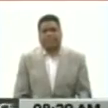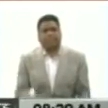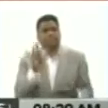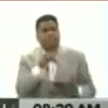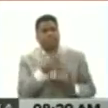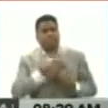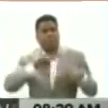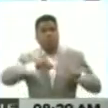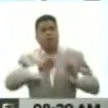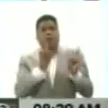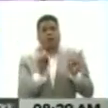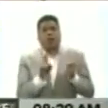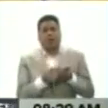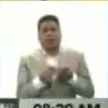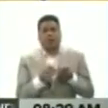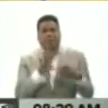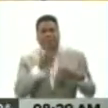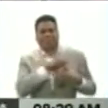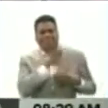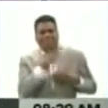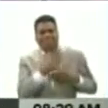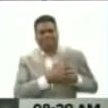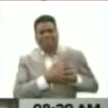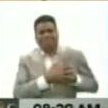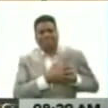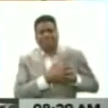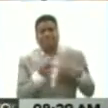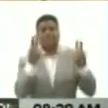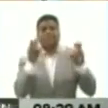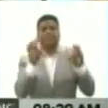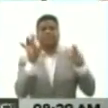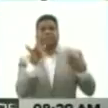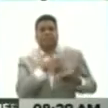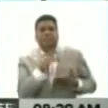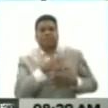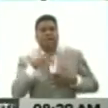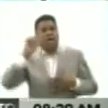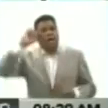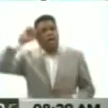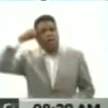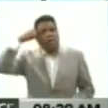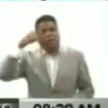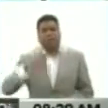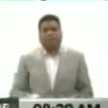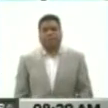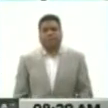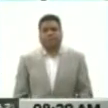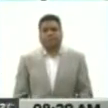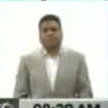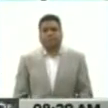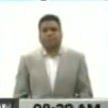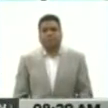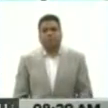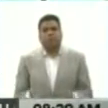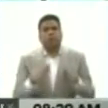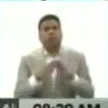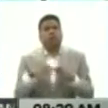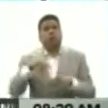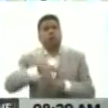Te tocó el alma. Además es un tema muy sensible para ti recordar, y sobre todo ahorita el comandante Hugo Chávez